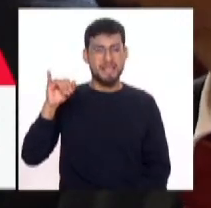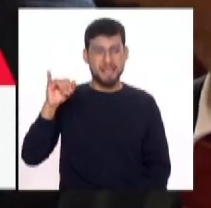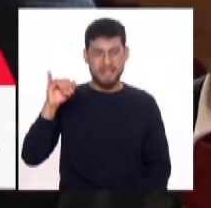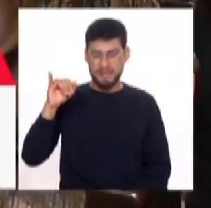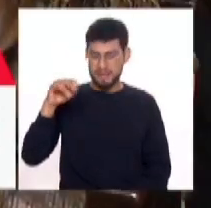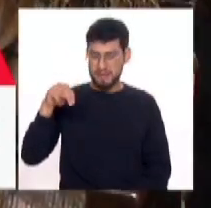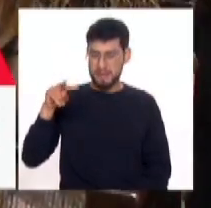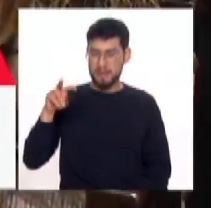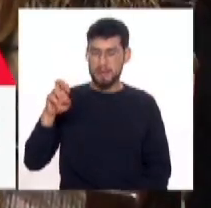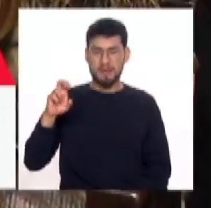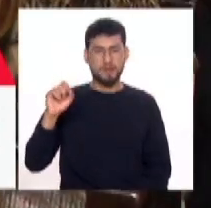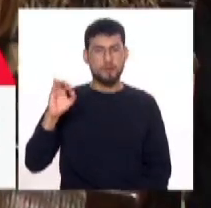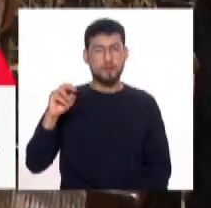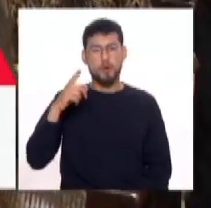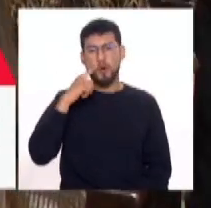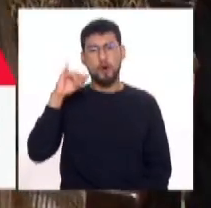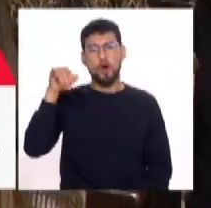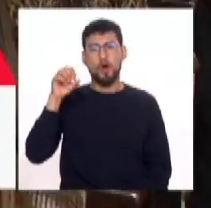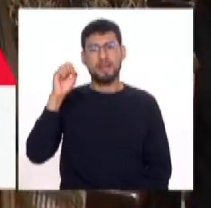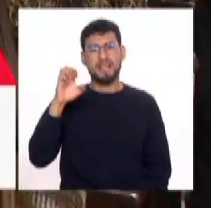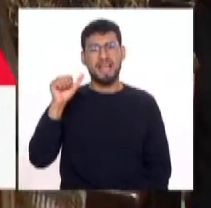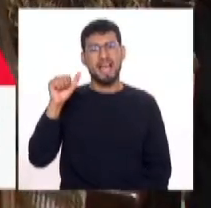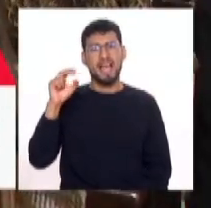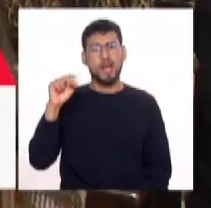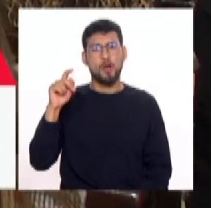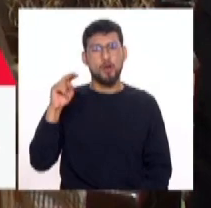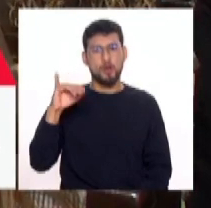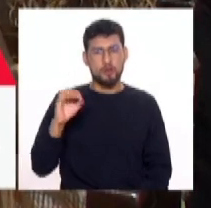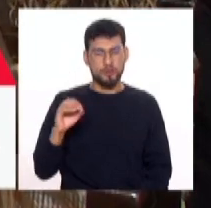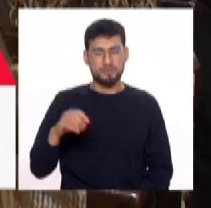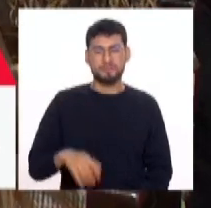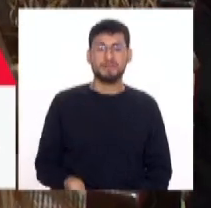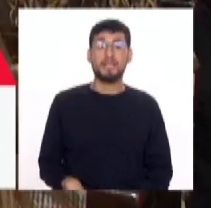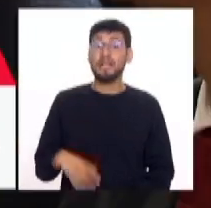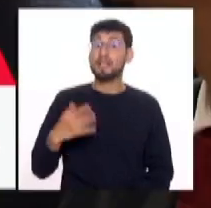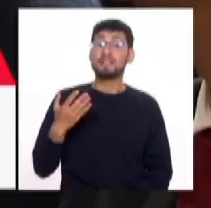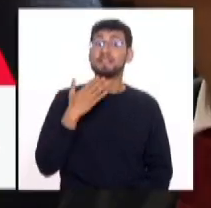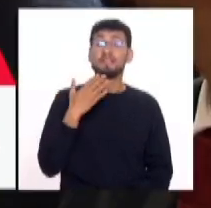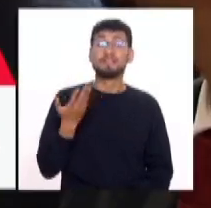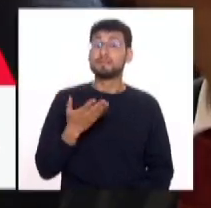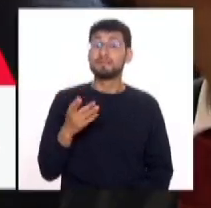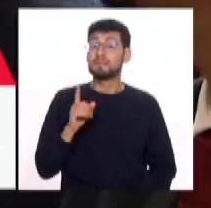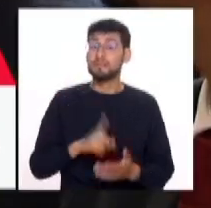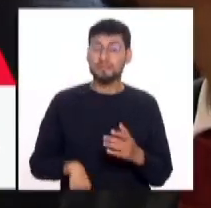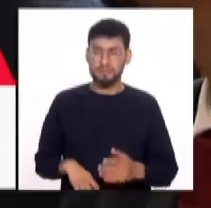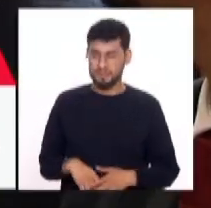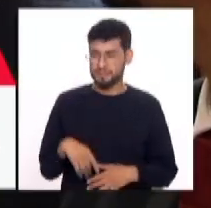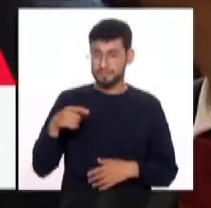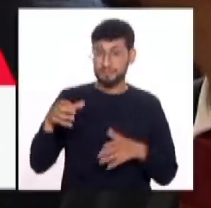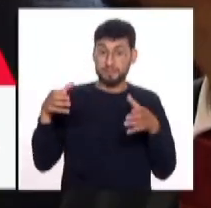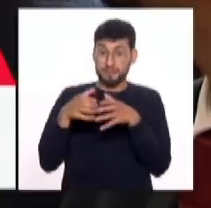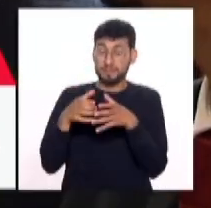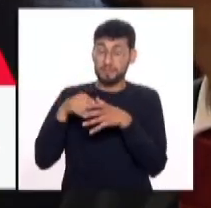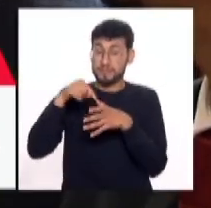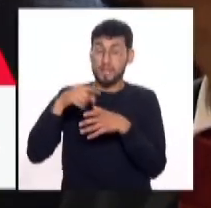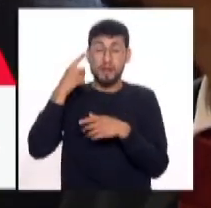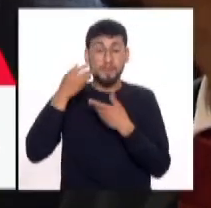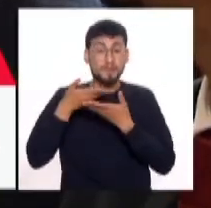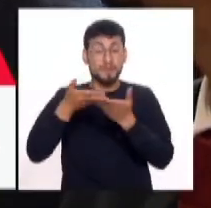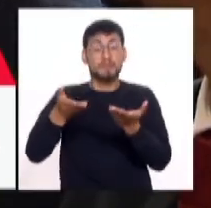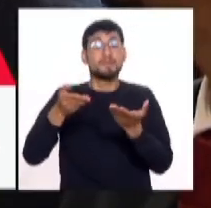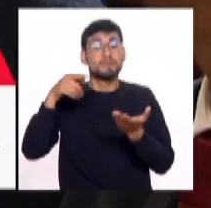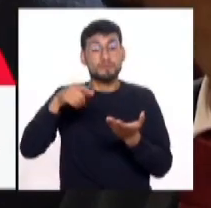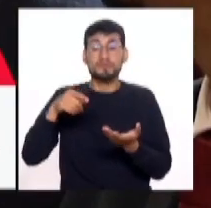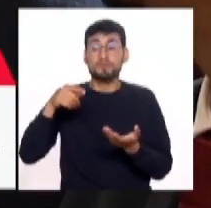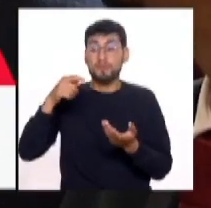Antonio Salardi. Además, hay que dar a cuenta que la Agencia de Promoción de la Inversión Privada,